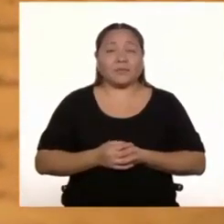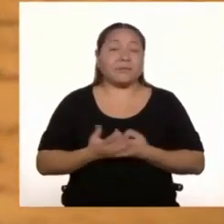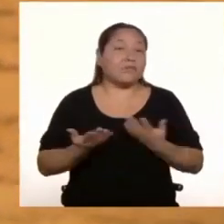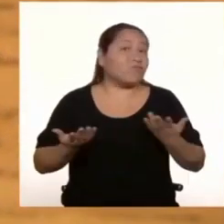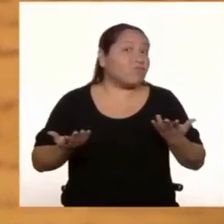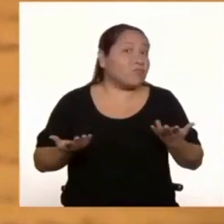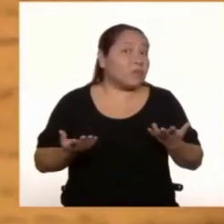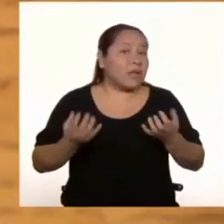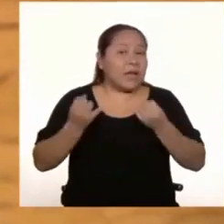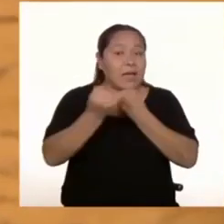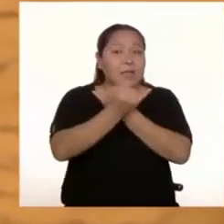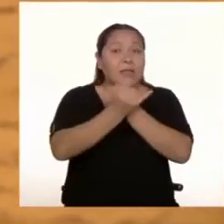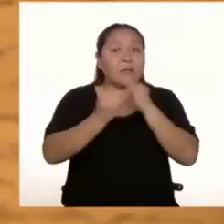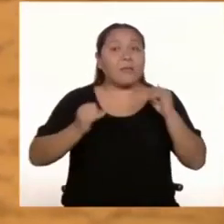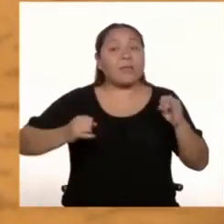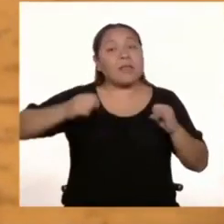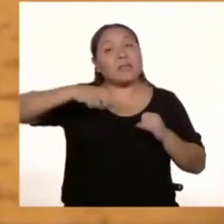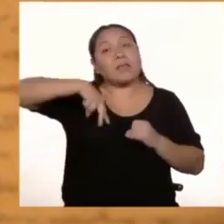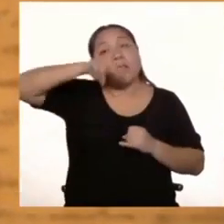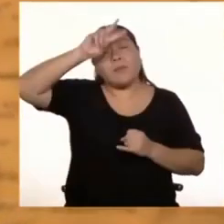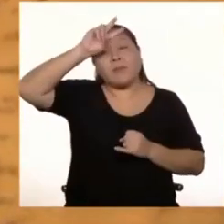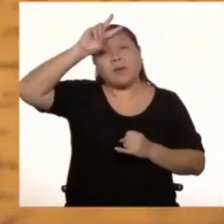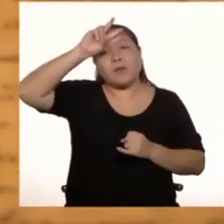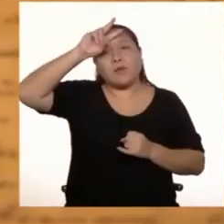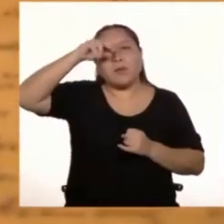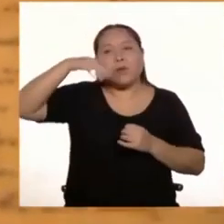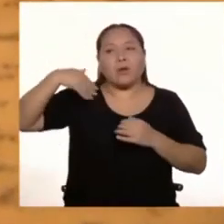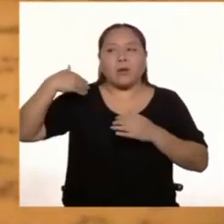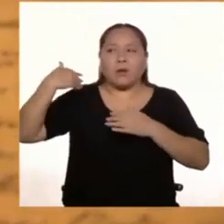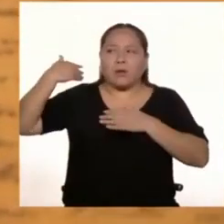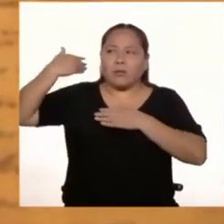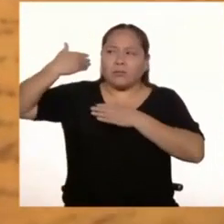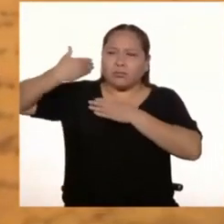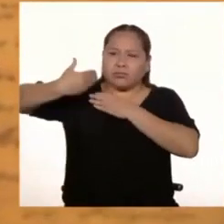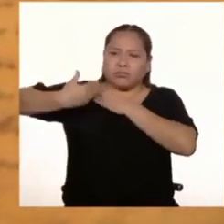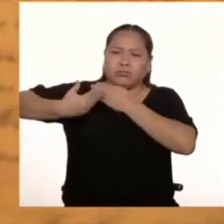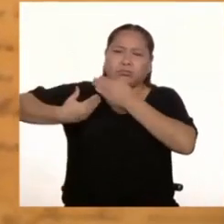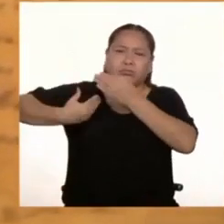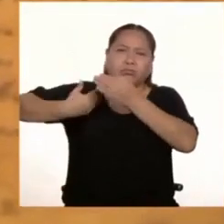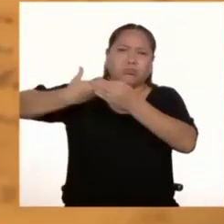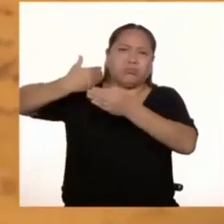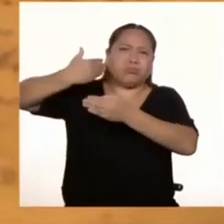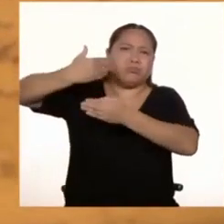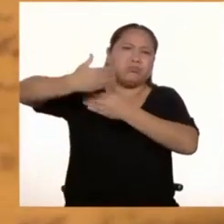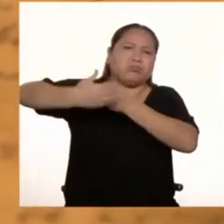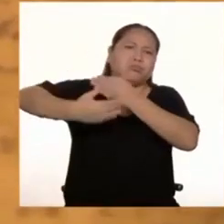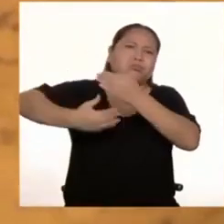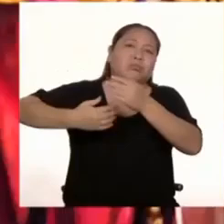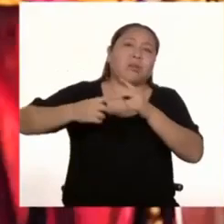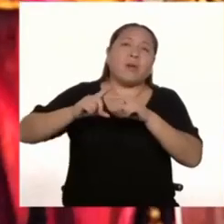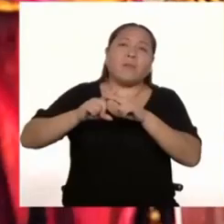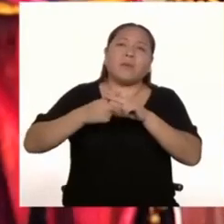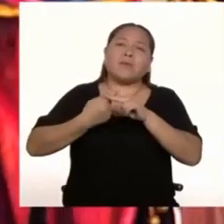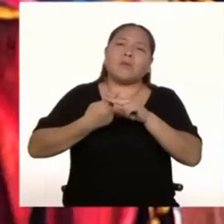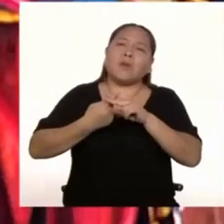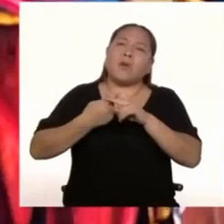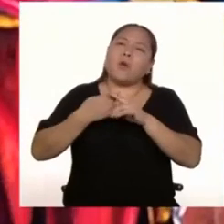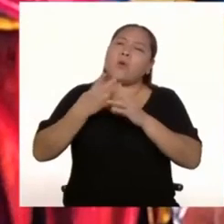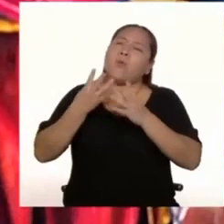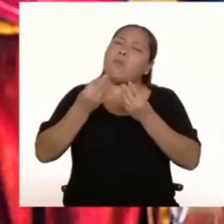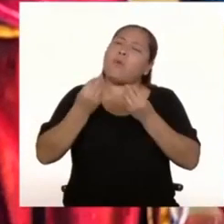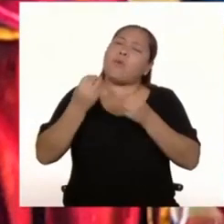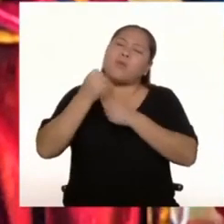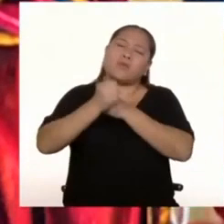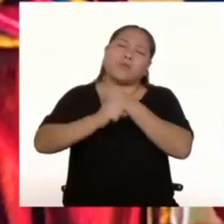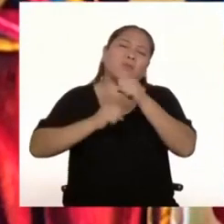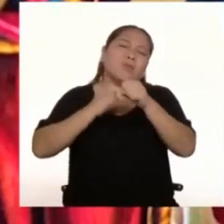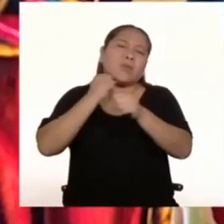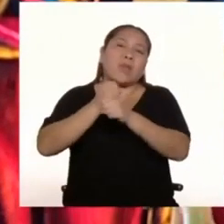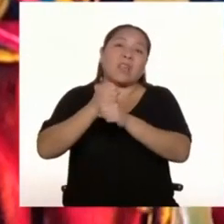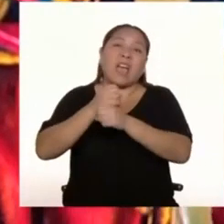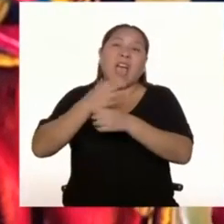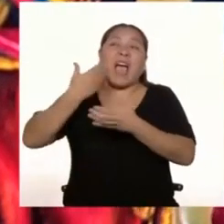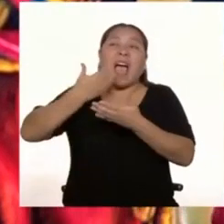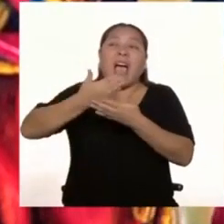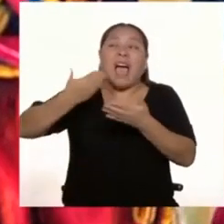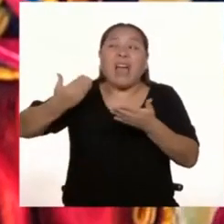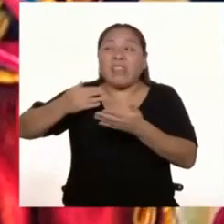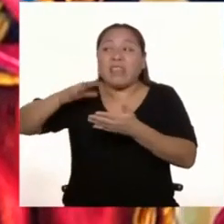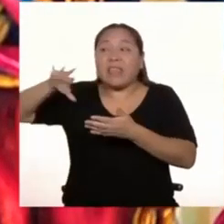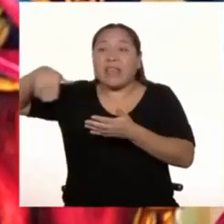Entonces, la independencia del Perú fue un largo proceso que se inició muchos años antes que la llegada de San Martín o